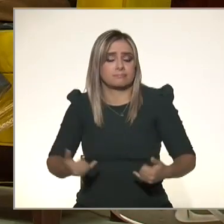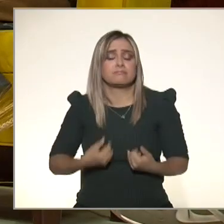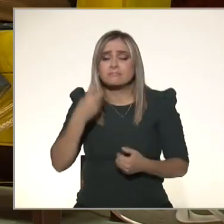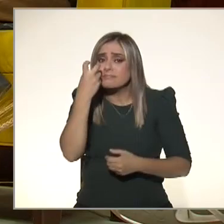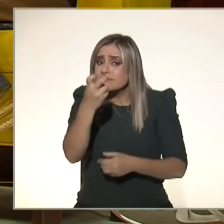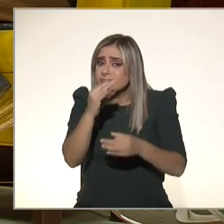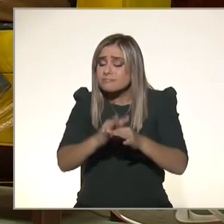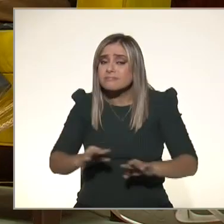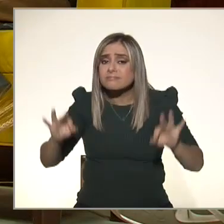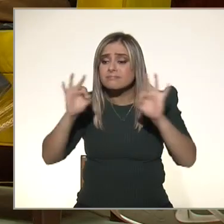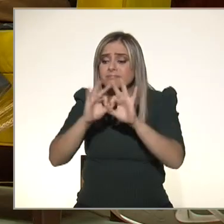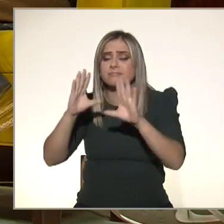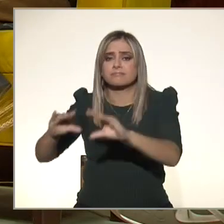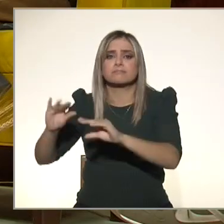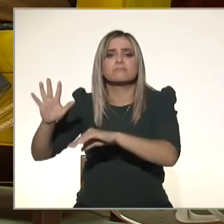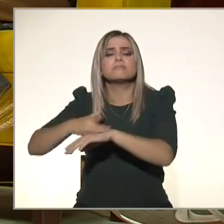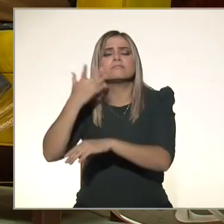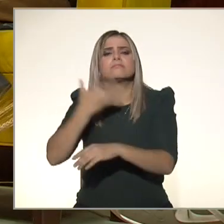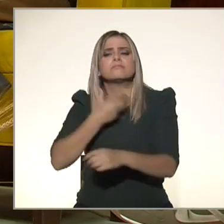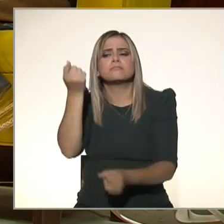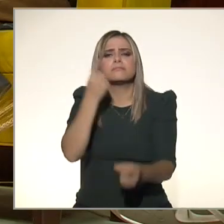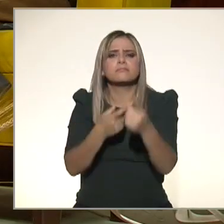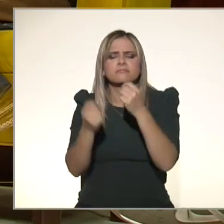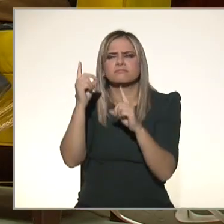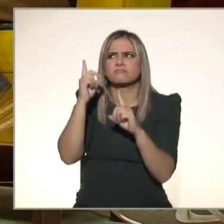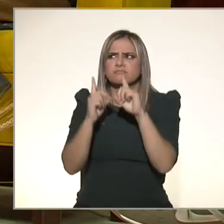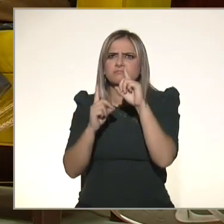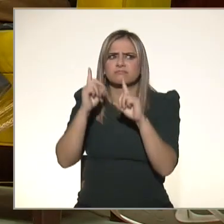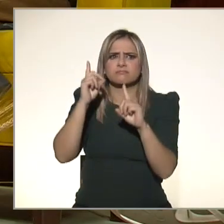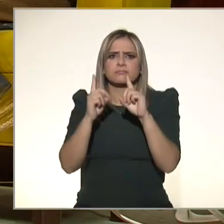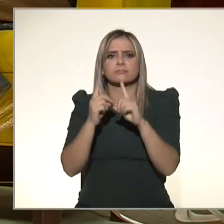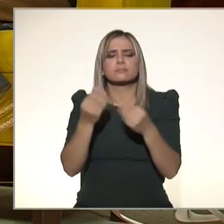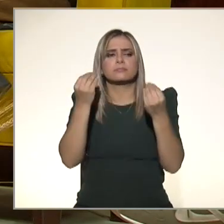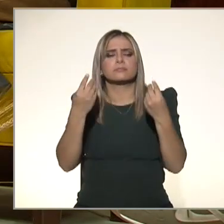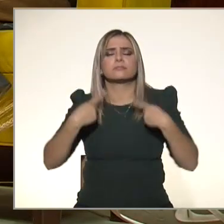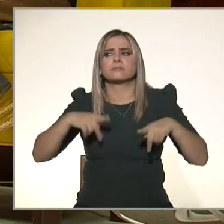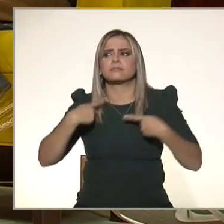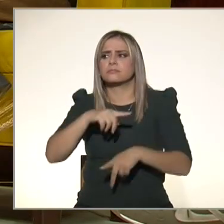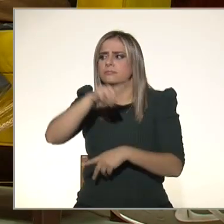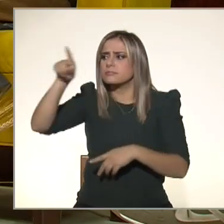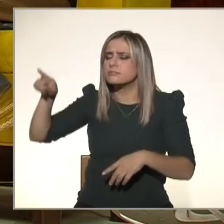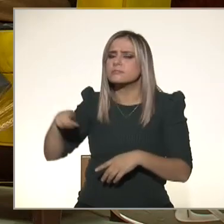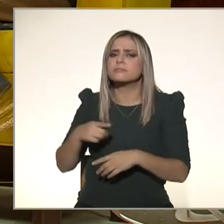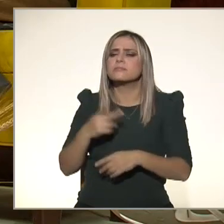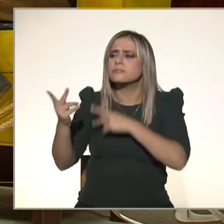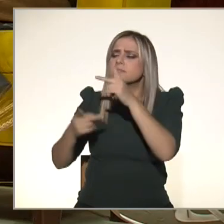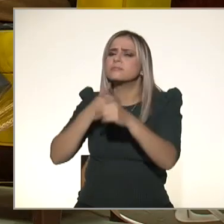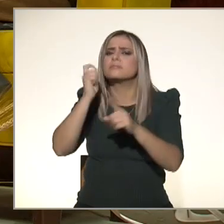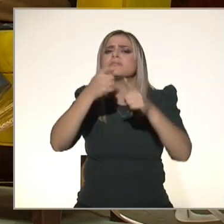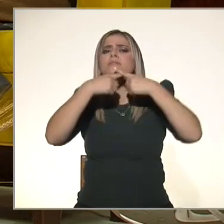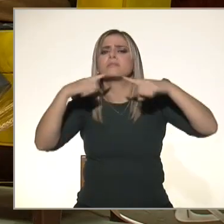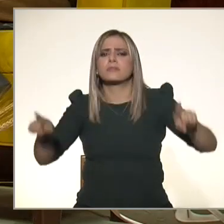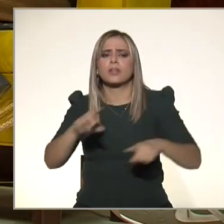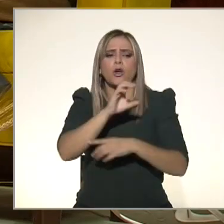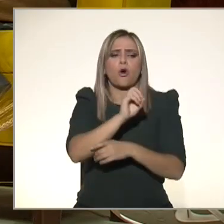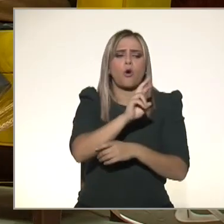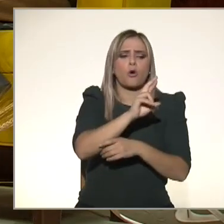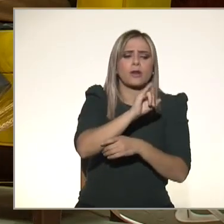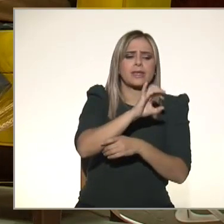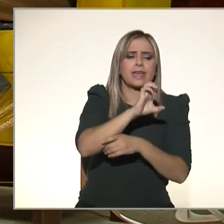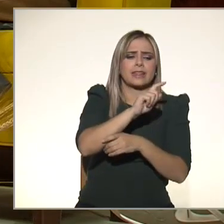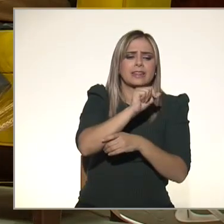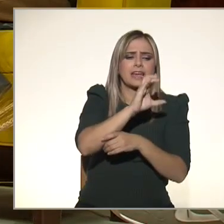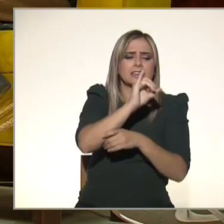hay dudas, como acaba de comentar el doctor, que nacen. Mucha gente ni siquiera sabe, por ejemplo, ¿nos podrían decir la diferencia entre orientación sexual